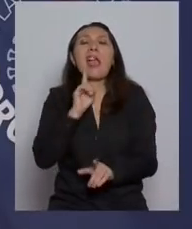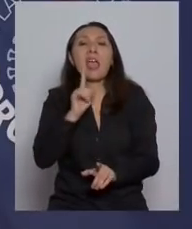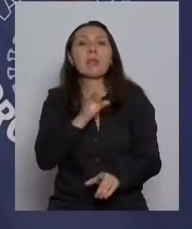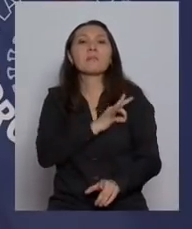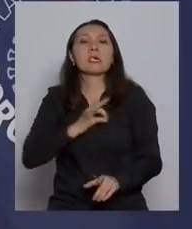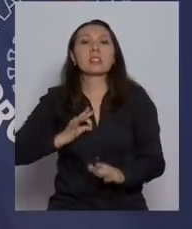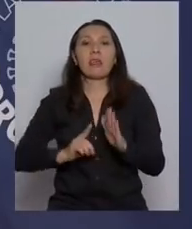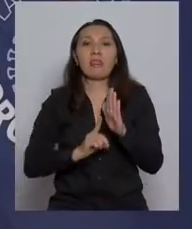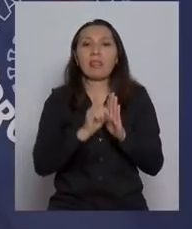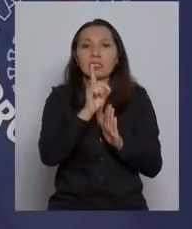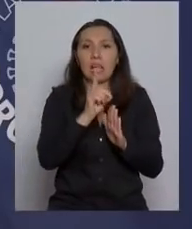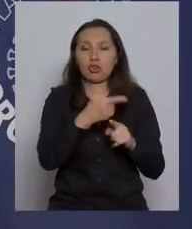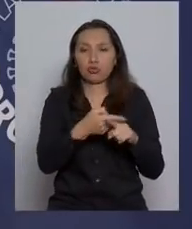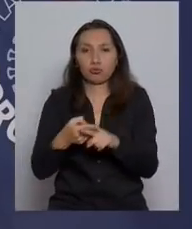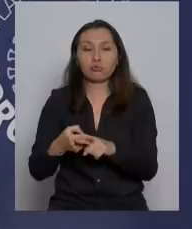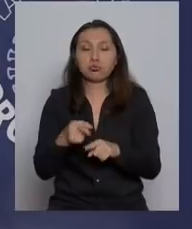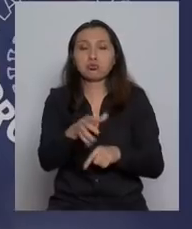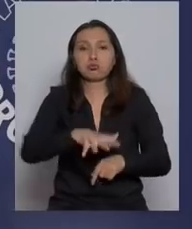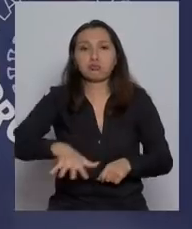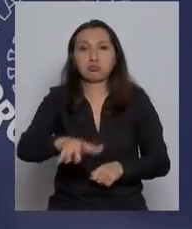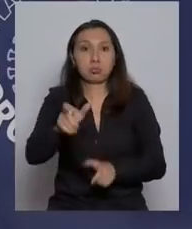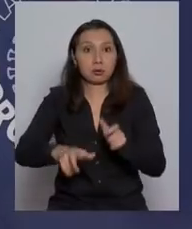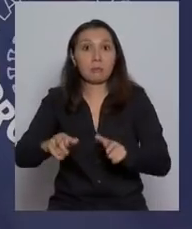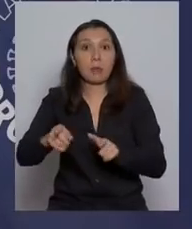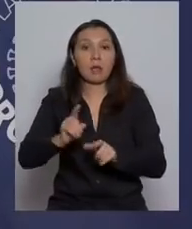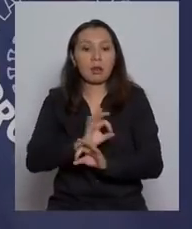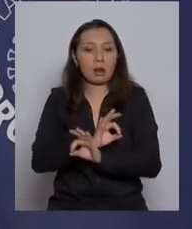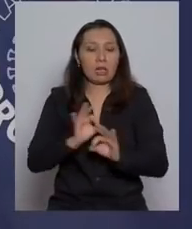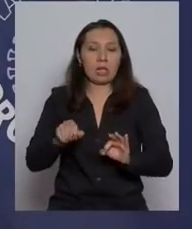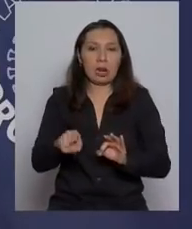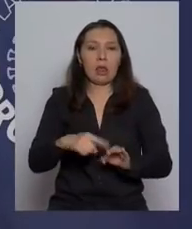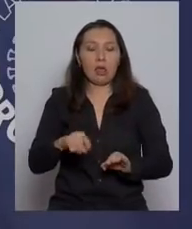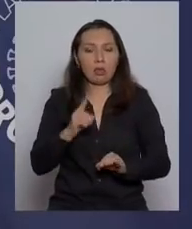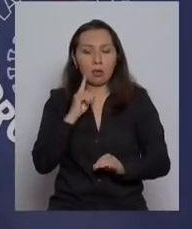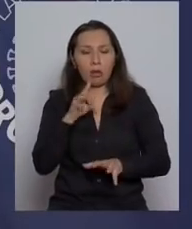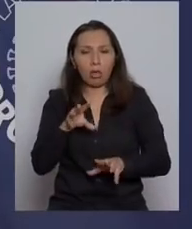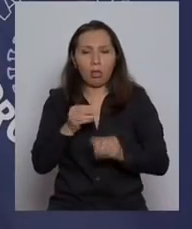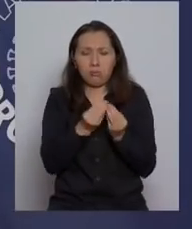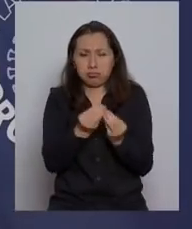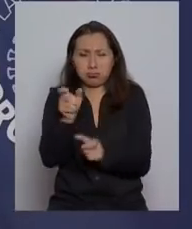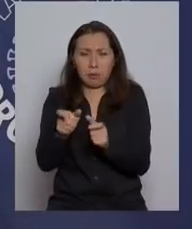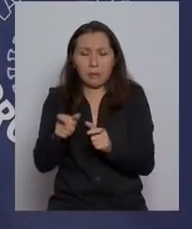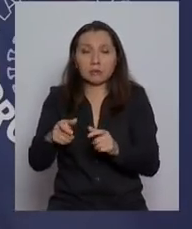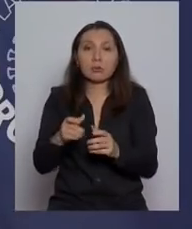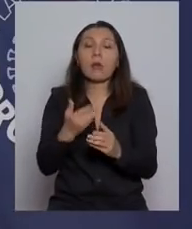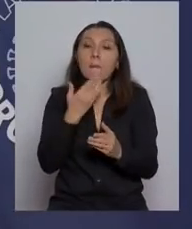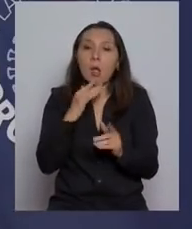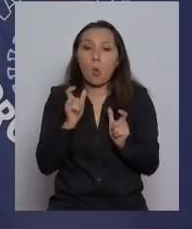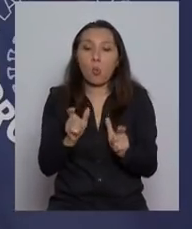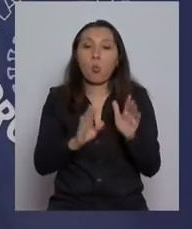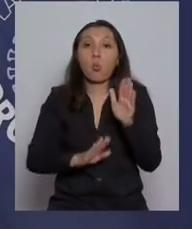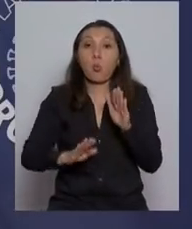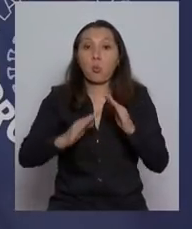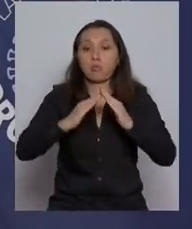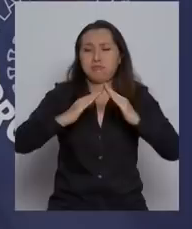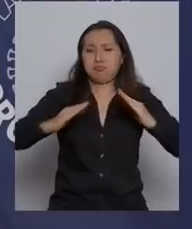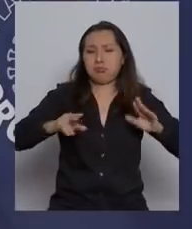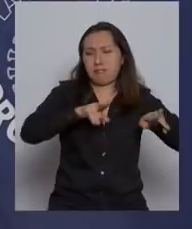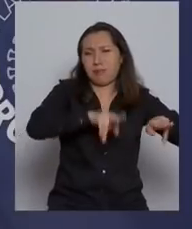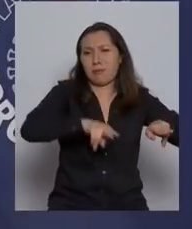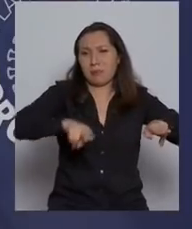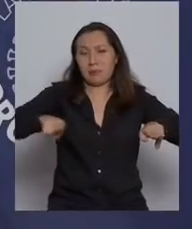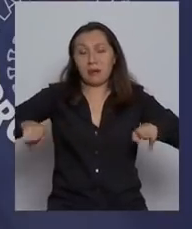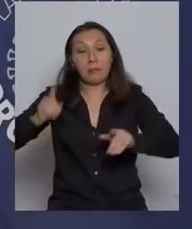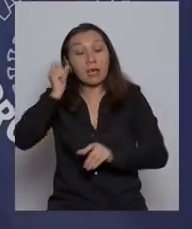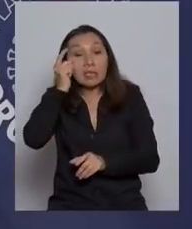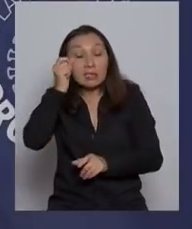Desarrollo Social, como corresponde, para que no estando hacinadas puedan estar en lugares protegidos, en el entendido